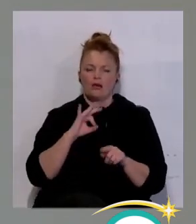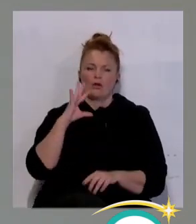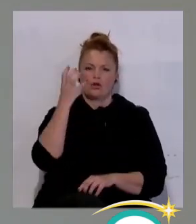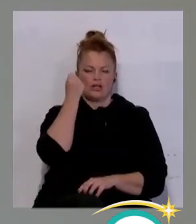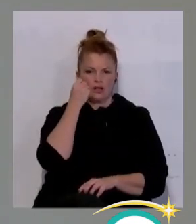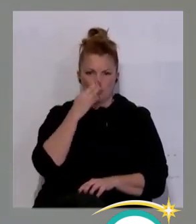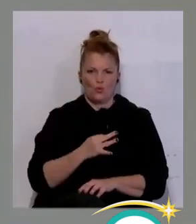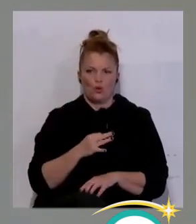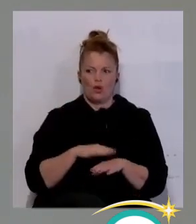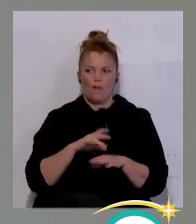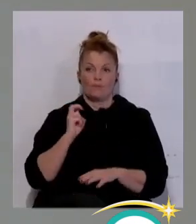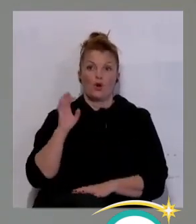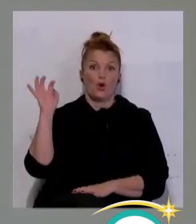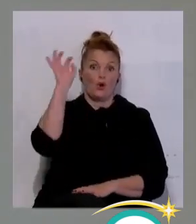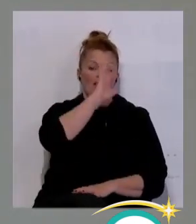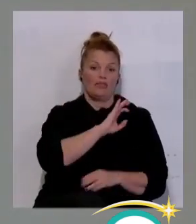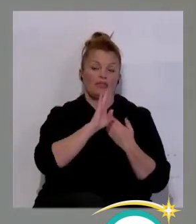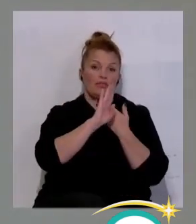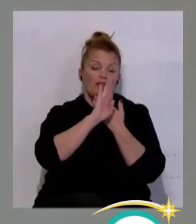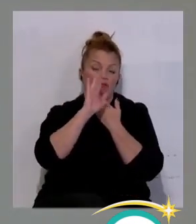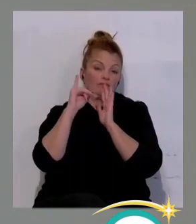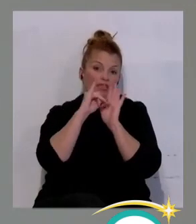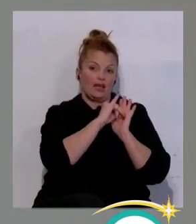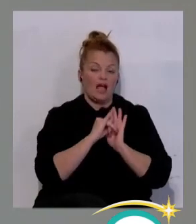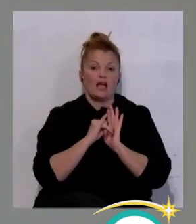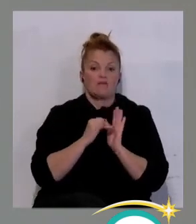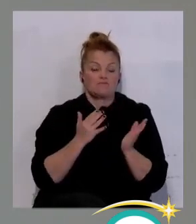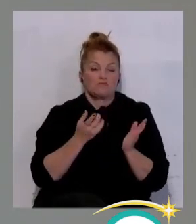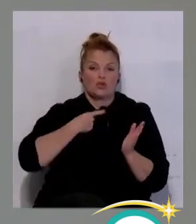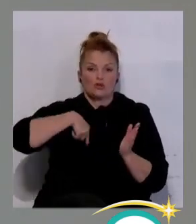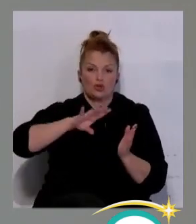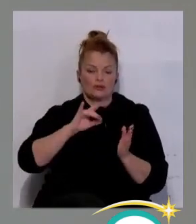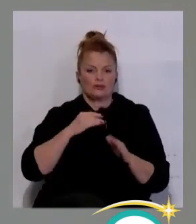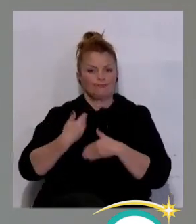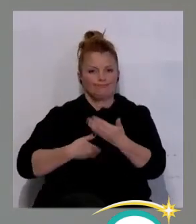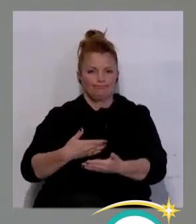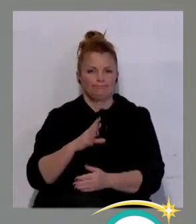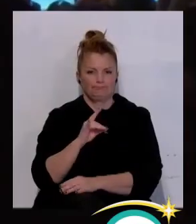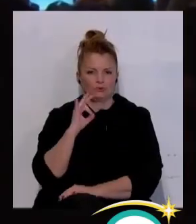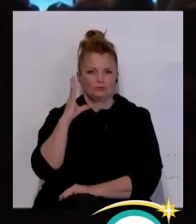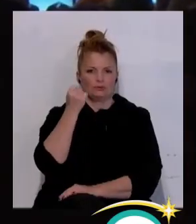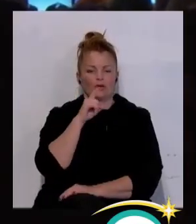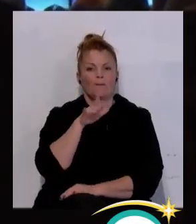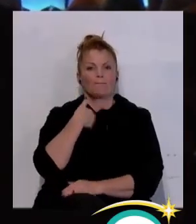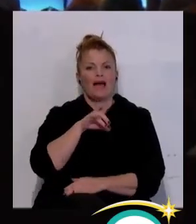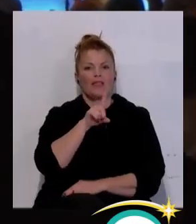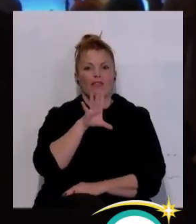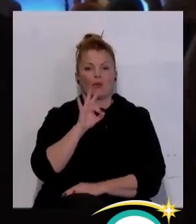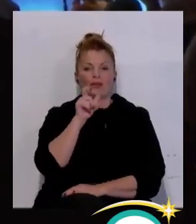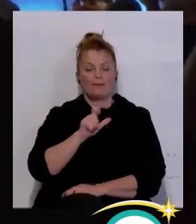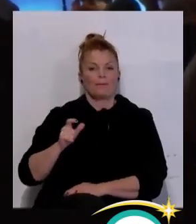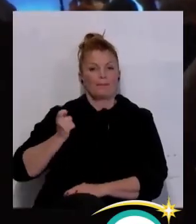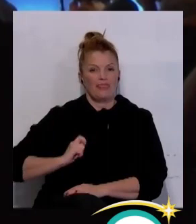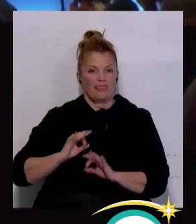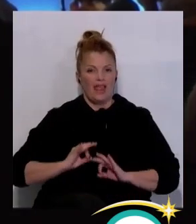conseguirlo. No otros países vecinos, pero yo creo que sí, que si seguimos en esta línea lo vamos a conseguir. Más de 150 especialistas